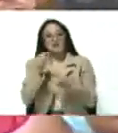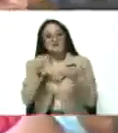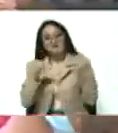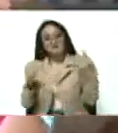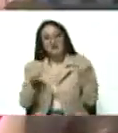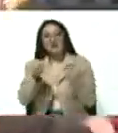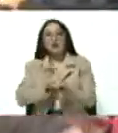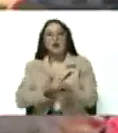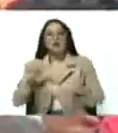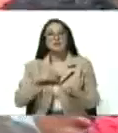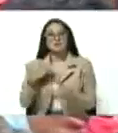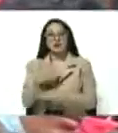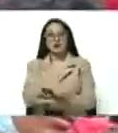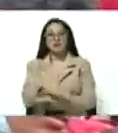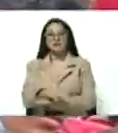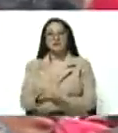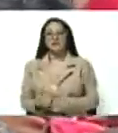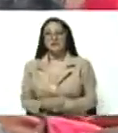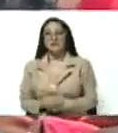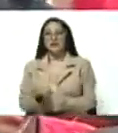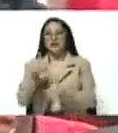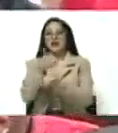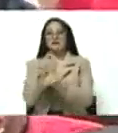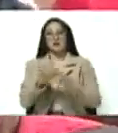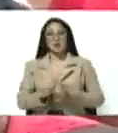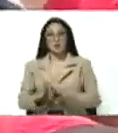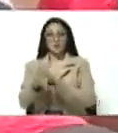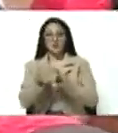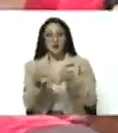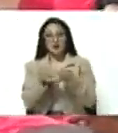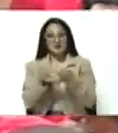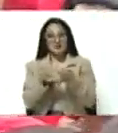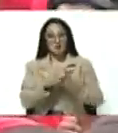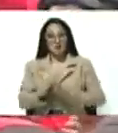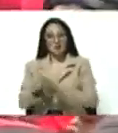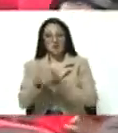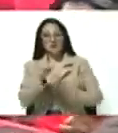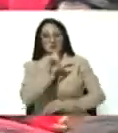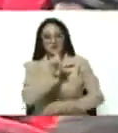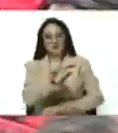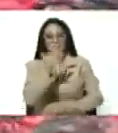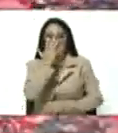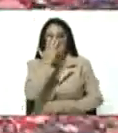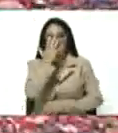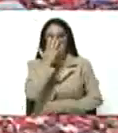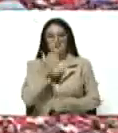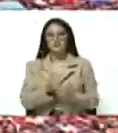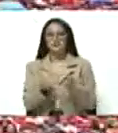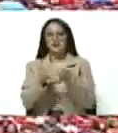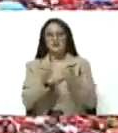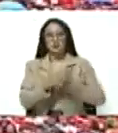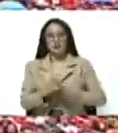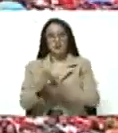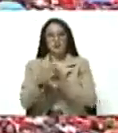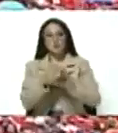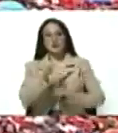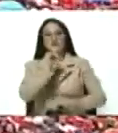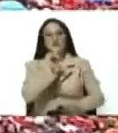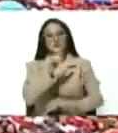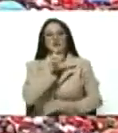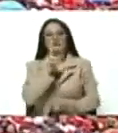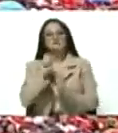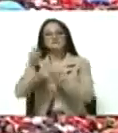calle. Y el jefe de comunidad, al equipo de comunidad se le informa, y el equipo de comunidad debe informar ¿a